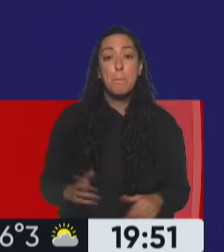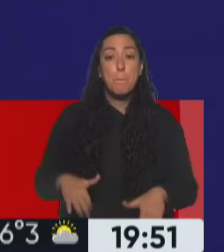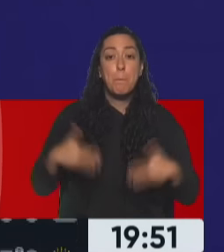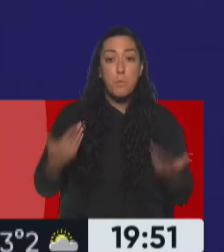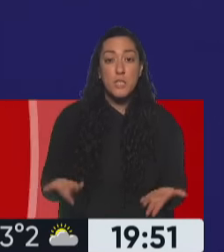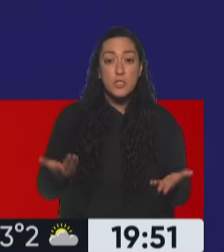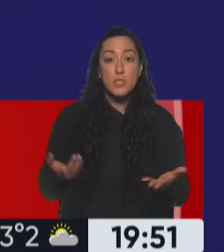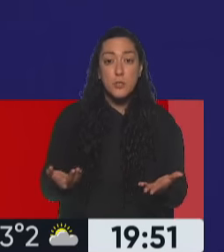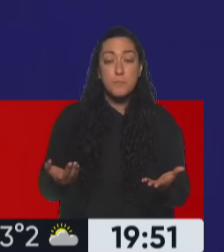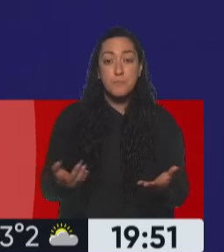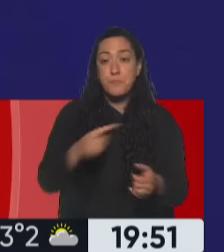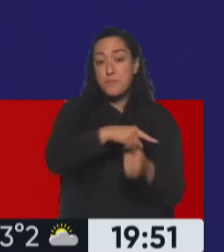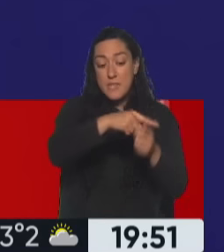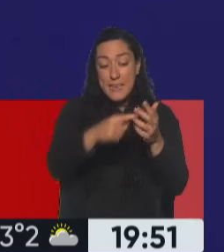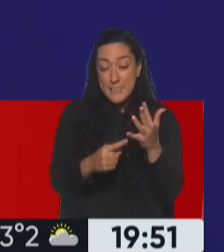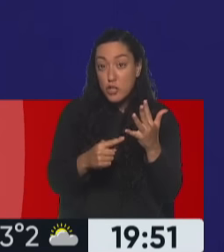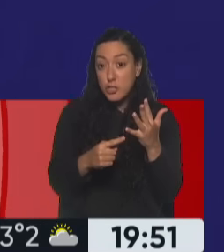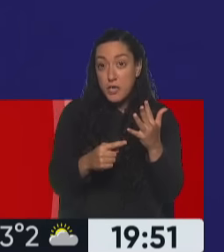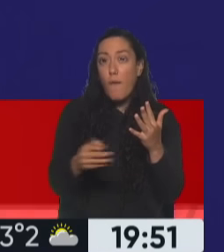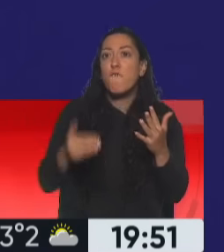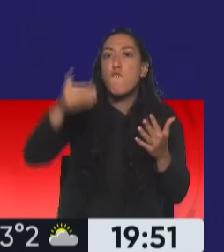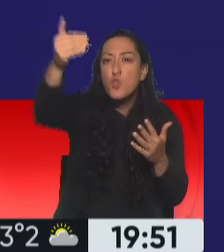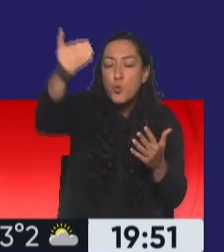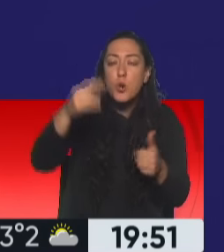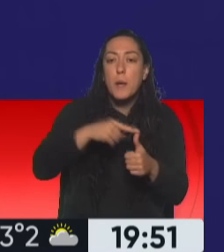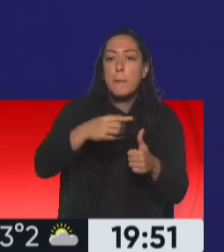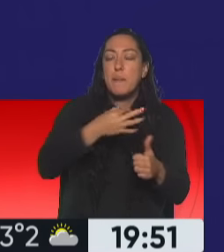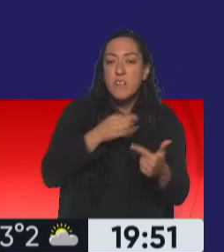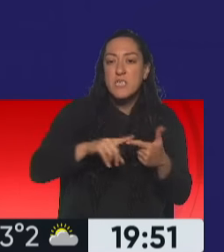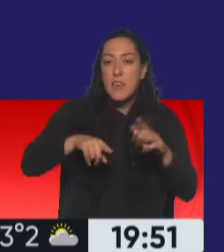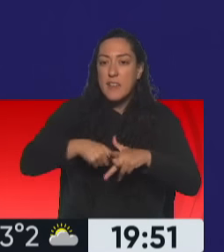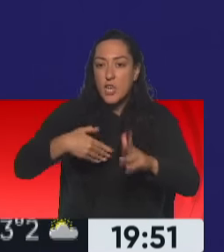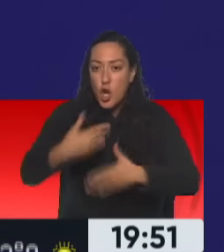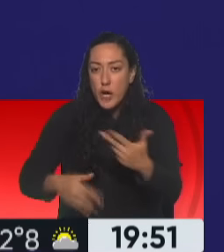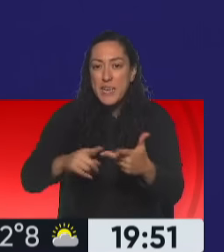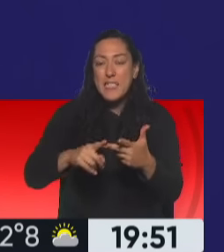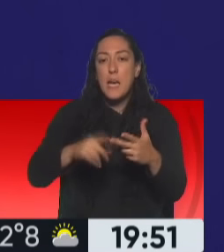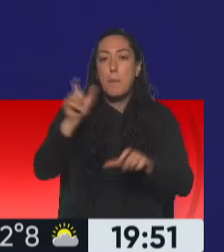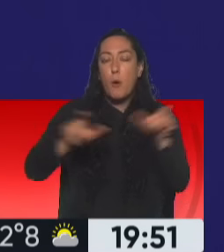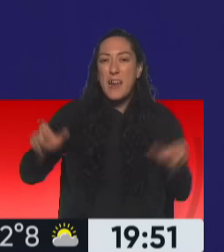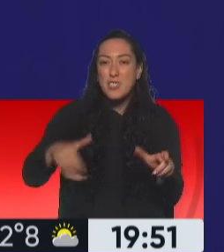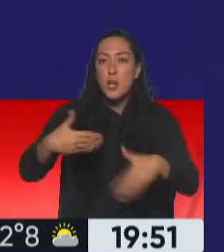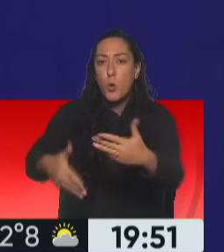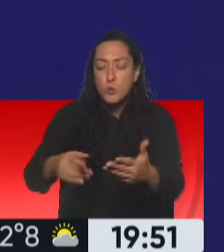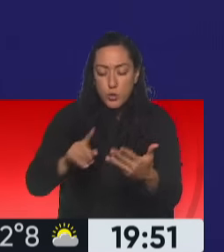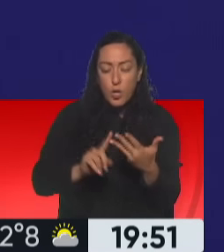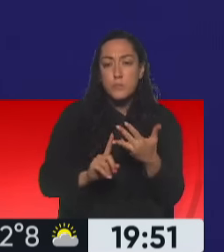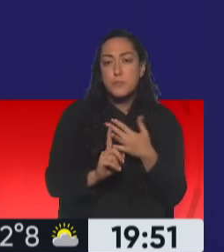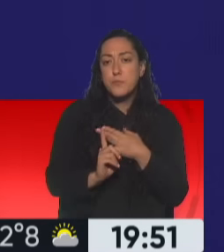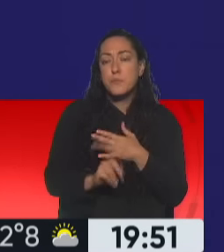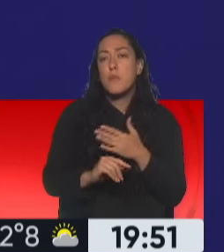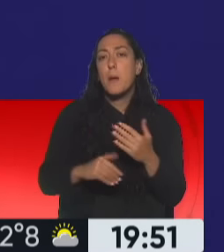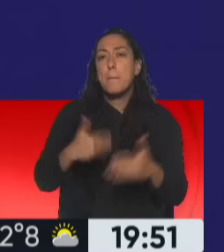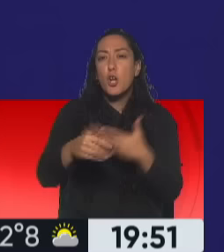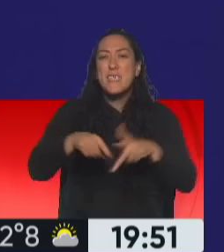que saber todos estos parámetros, o sea, las preferencias, la tecnología, la evolución de la población, la evolución del